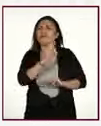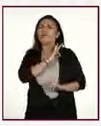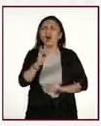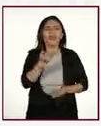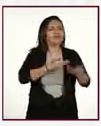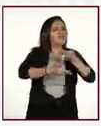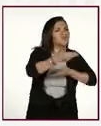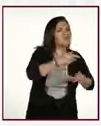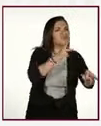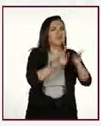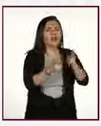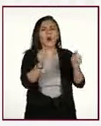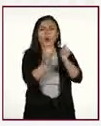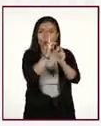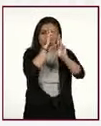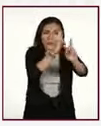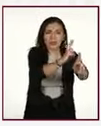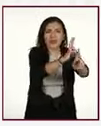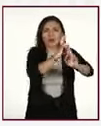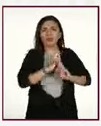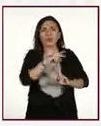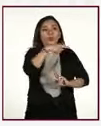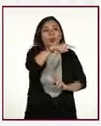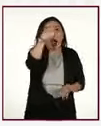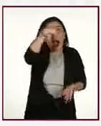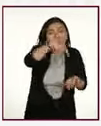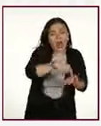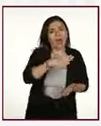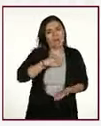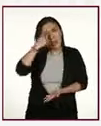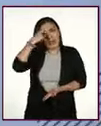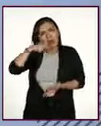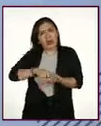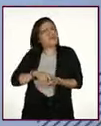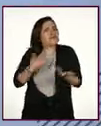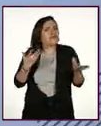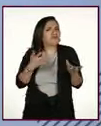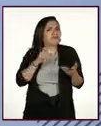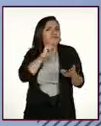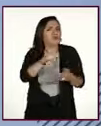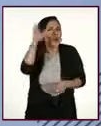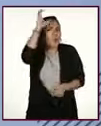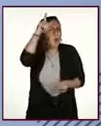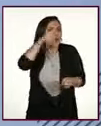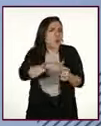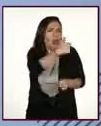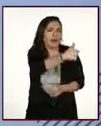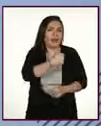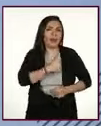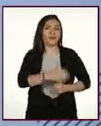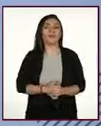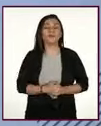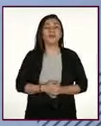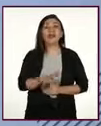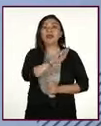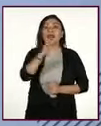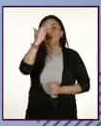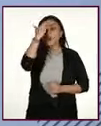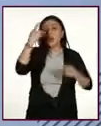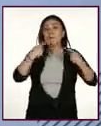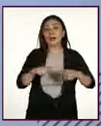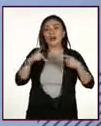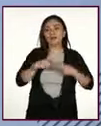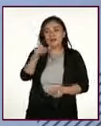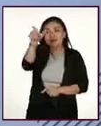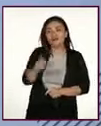poder convivir respetando nuestras creencias y, pues sí, nuestro brebaje cultural. Reconocer al individuo como